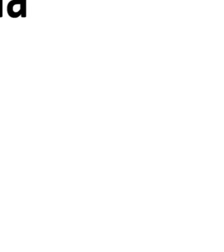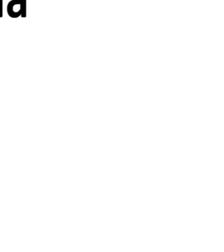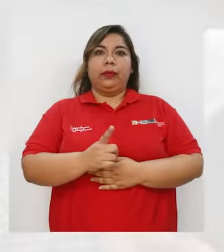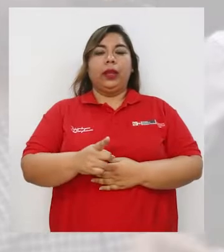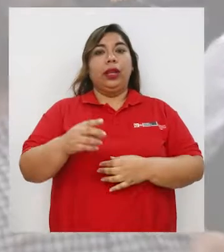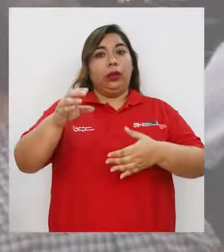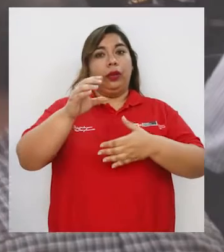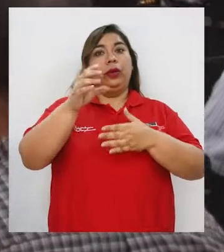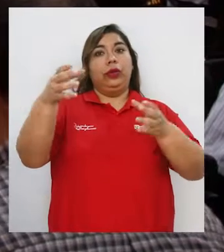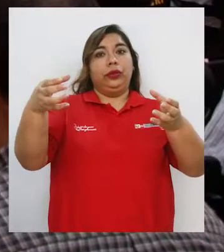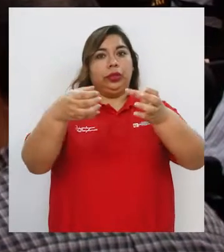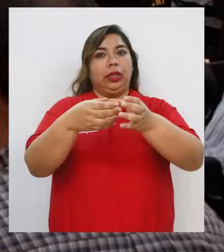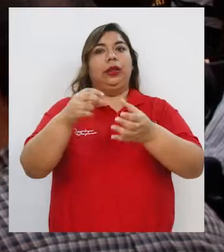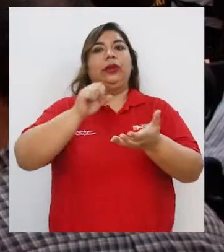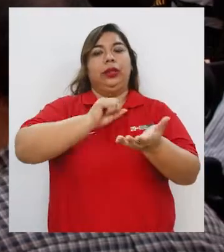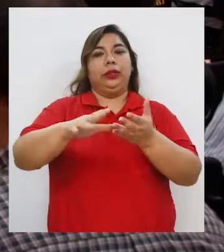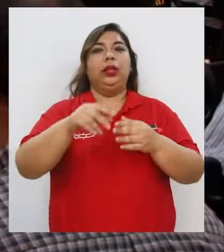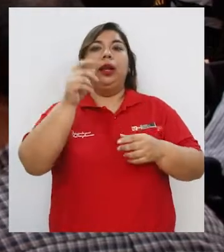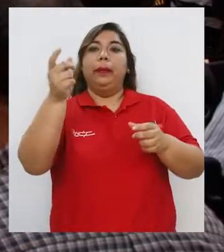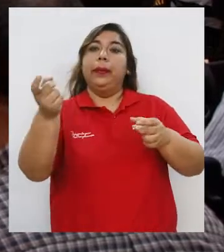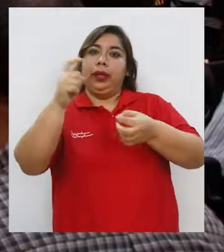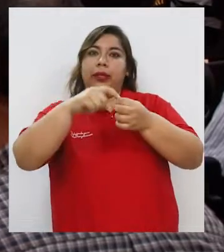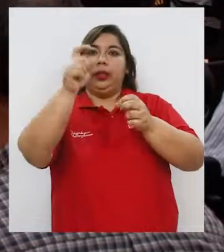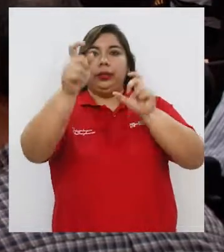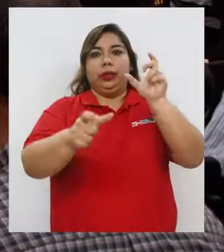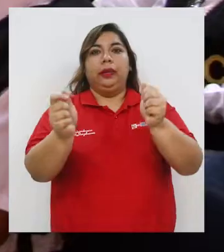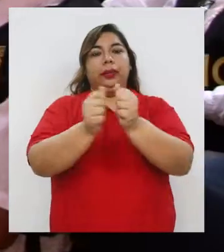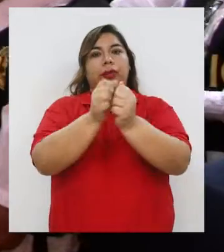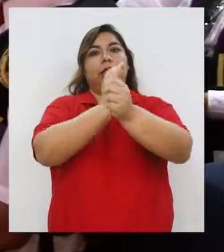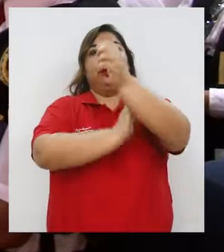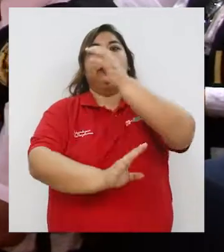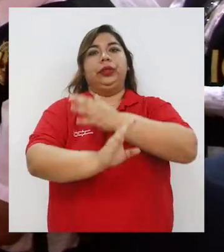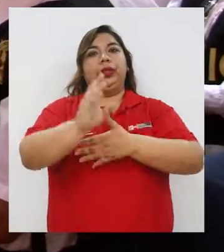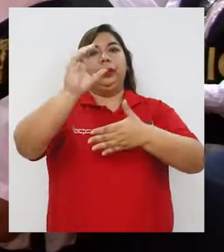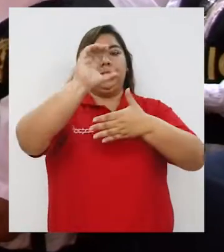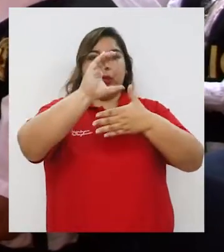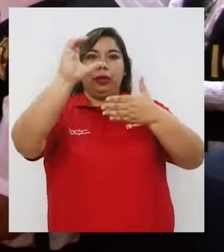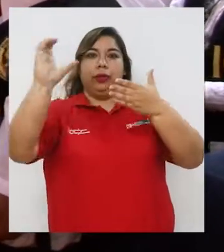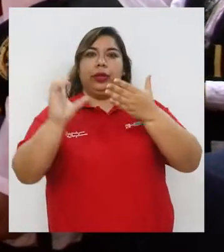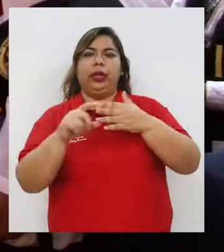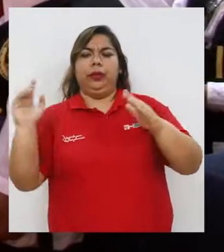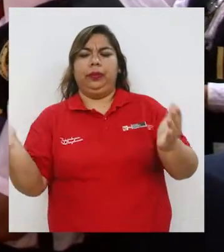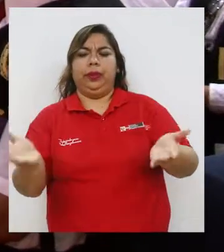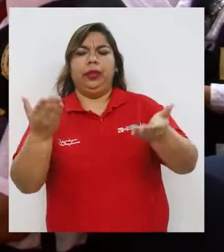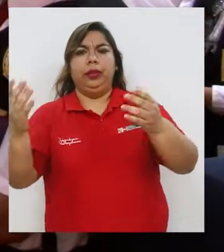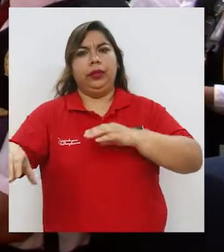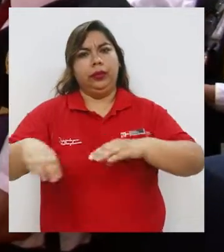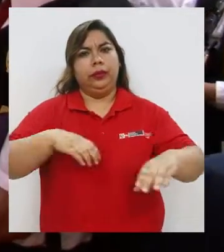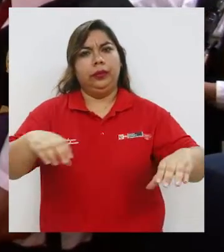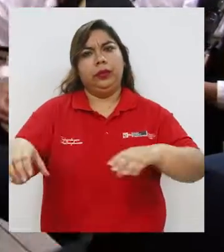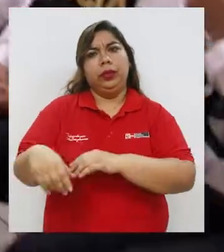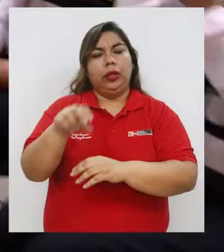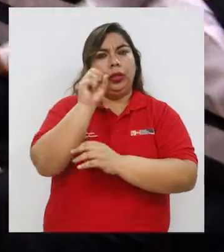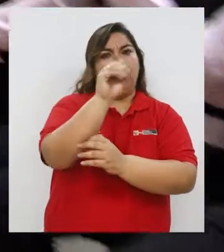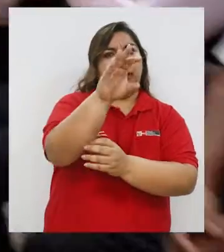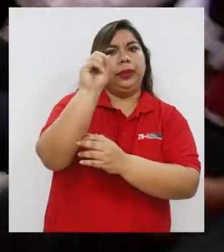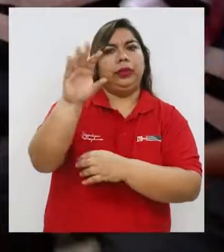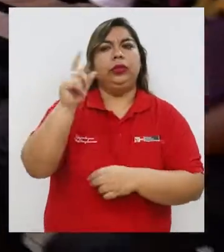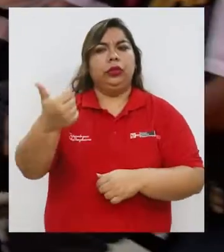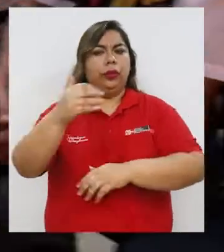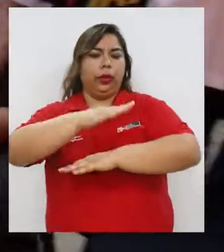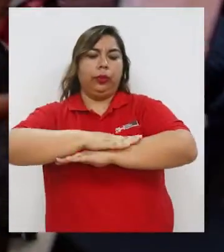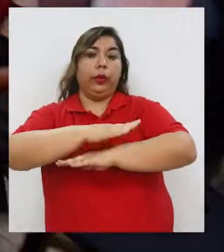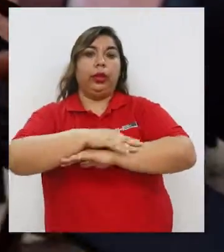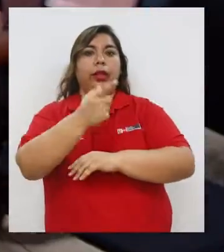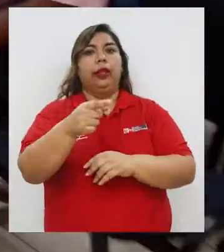el consejo nacional para la integración de la persona con discapacidad conadis viene desarrollando programas de capacitación